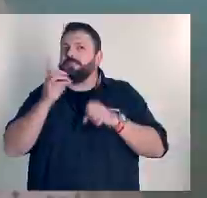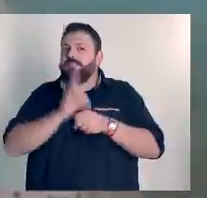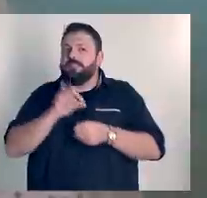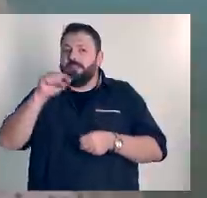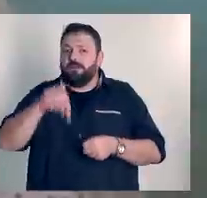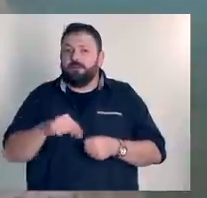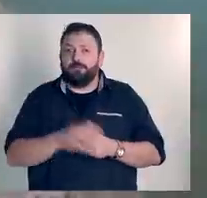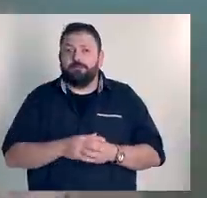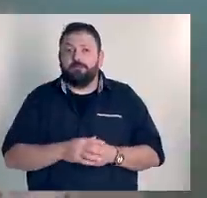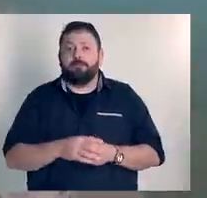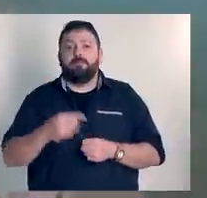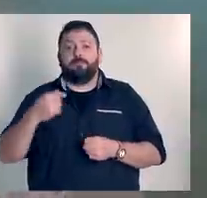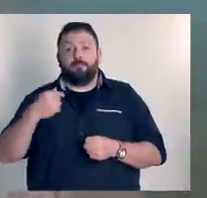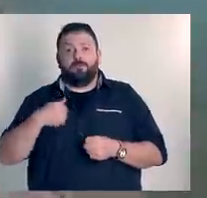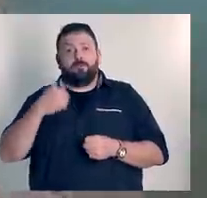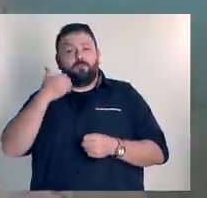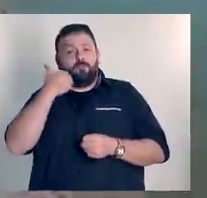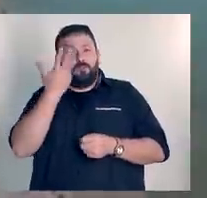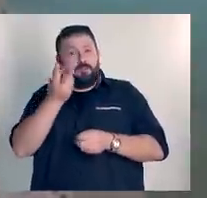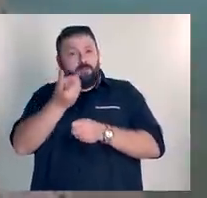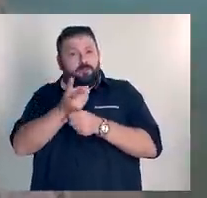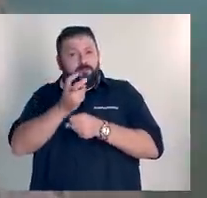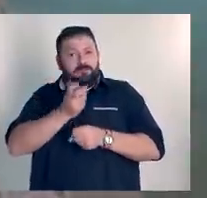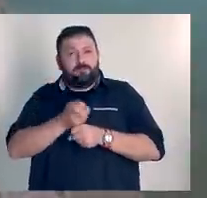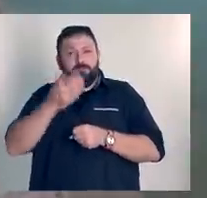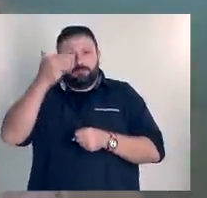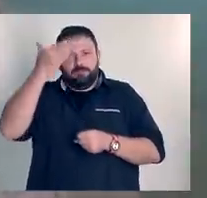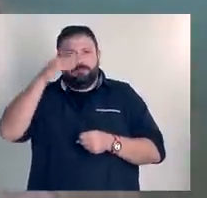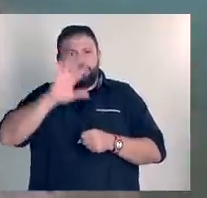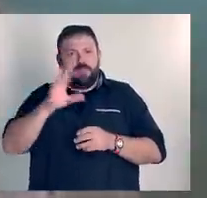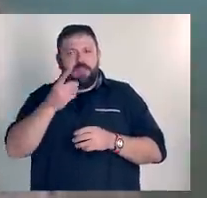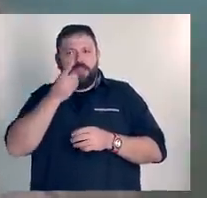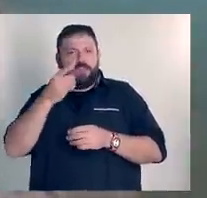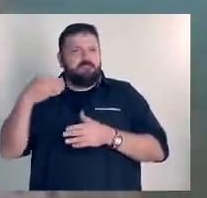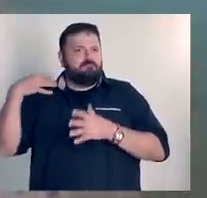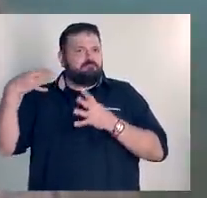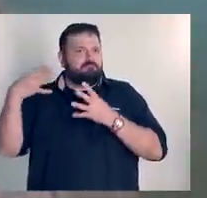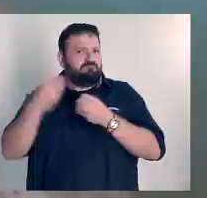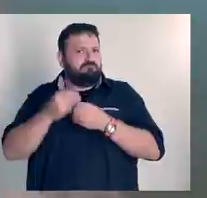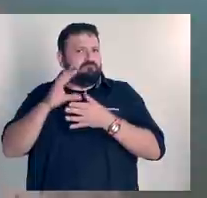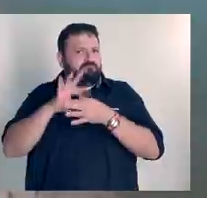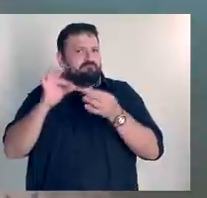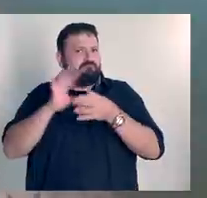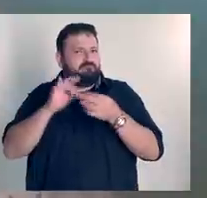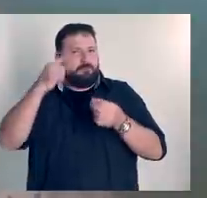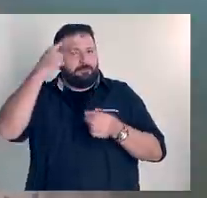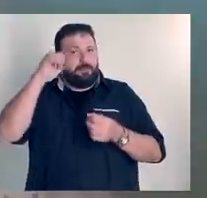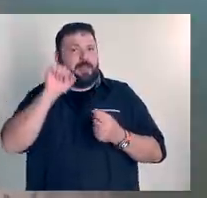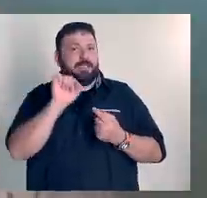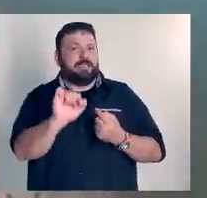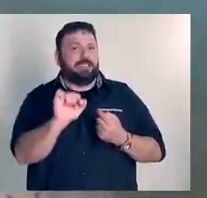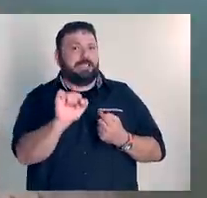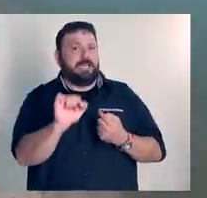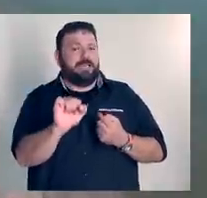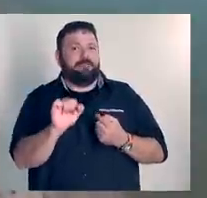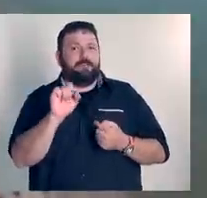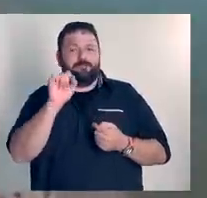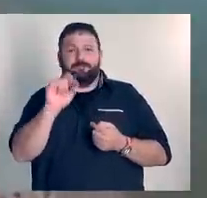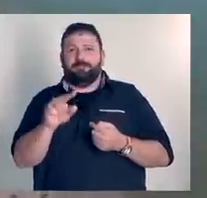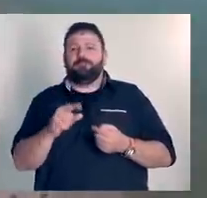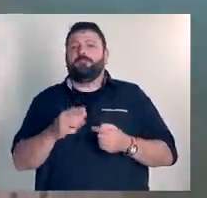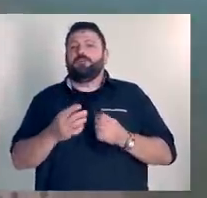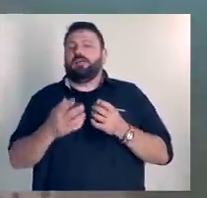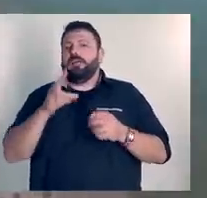Bueno, primero quiero invitarlos, ya sé que han estado invitándolos a todos para el maratón que tenemos el sábado, que estamos